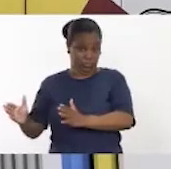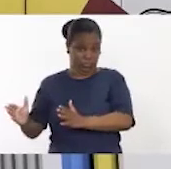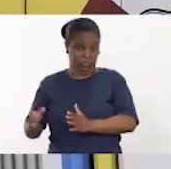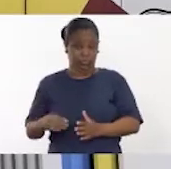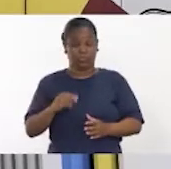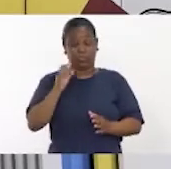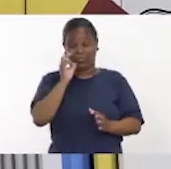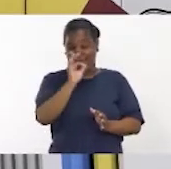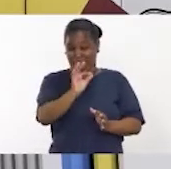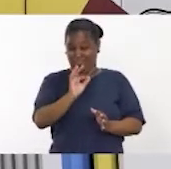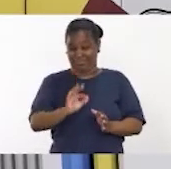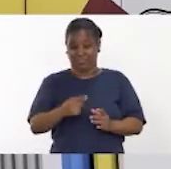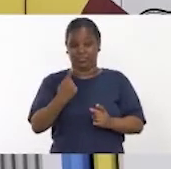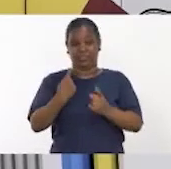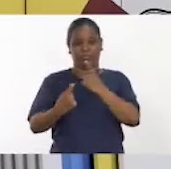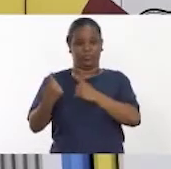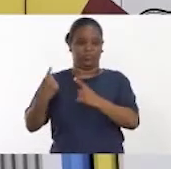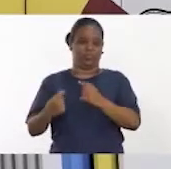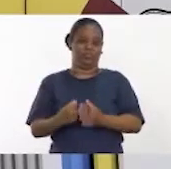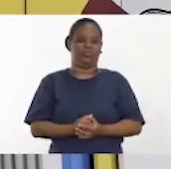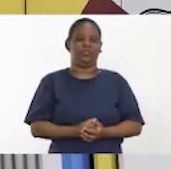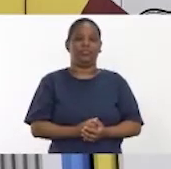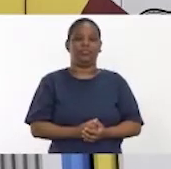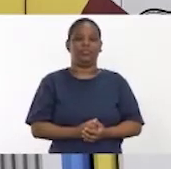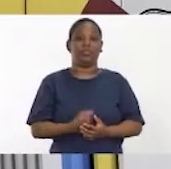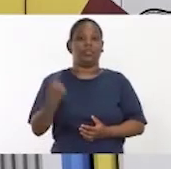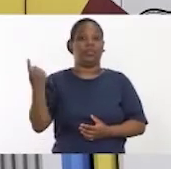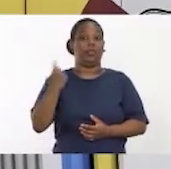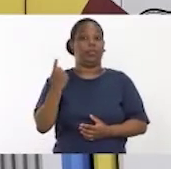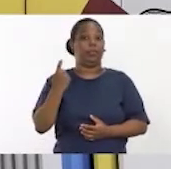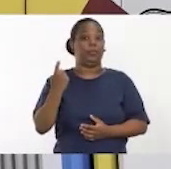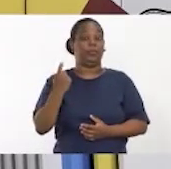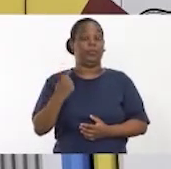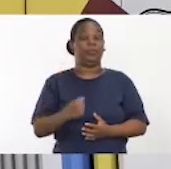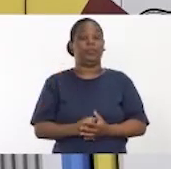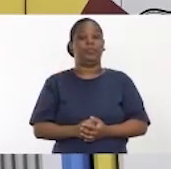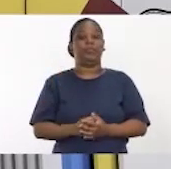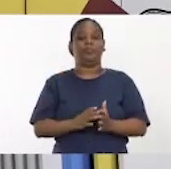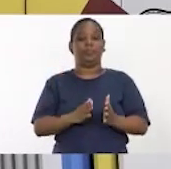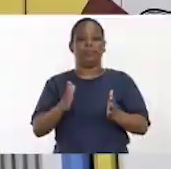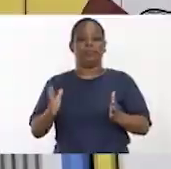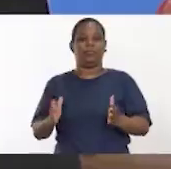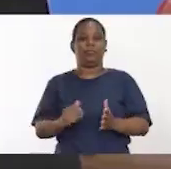uno de ellos. En el primer semestre,